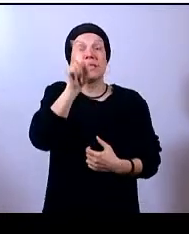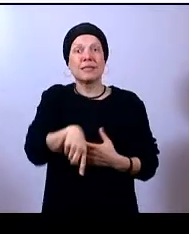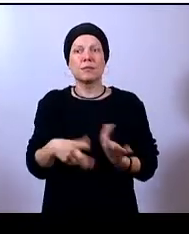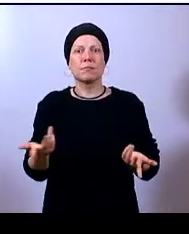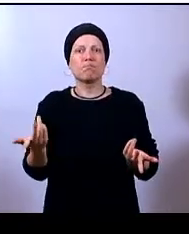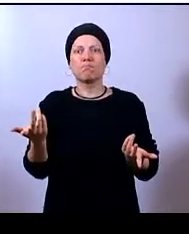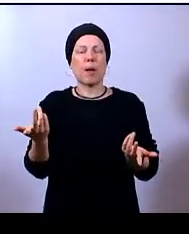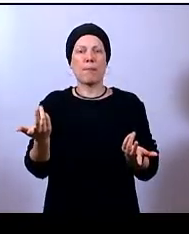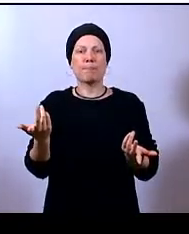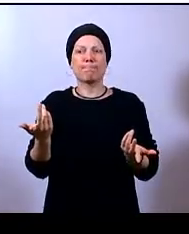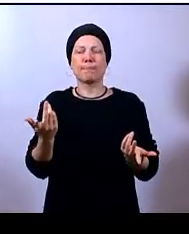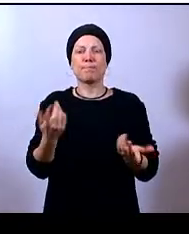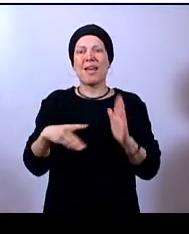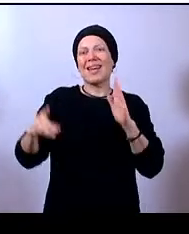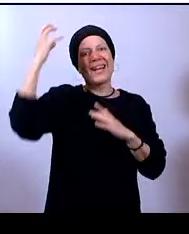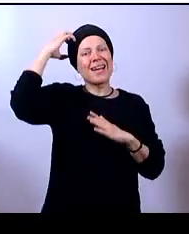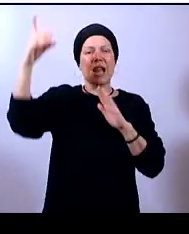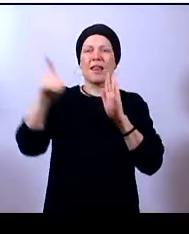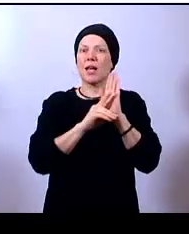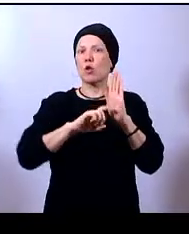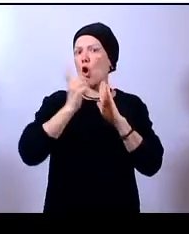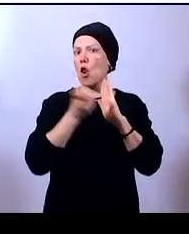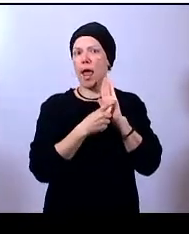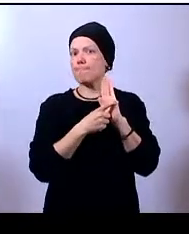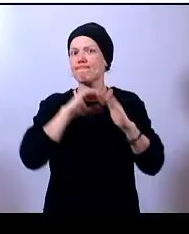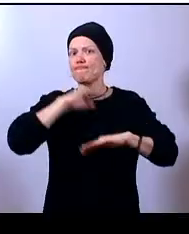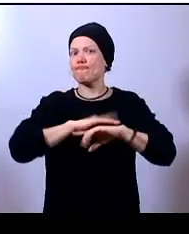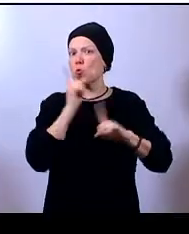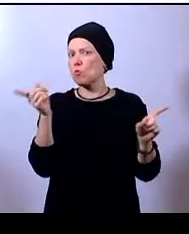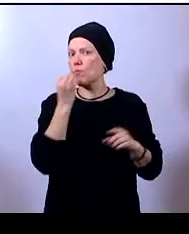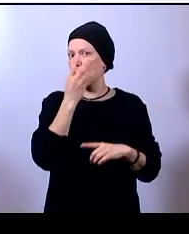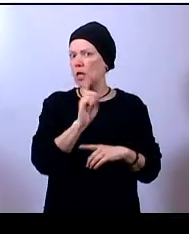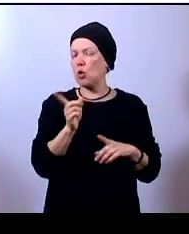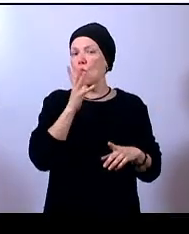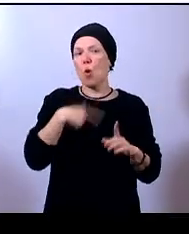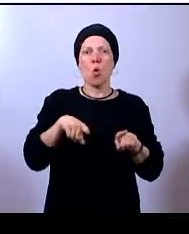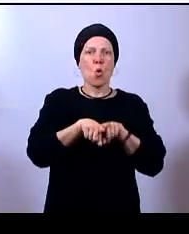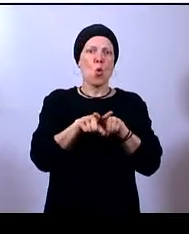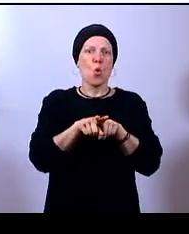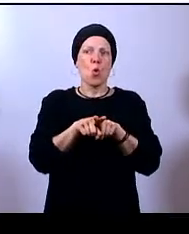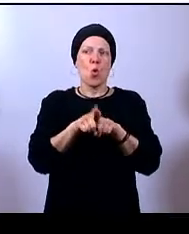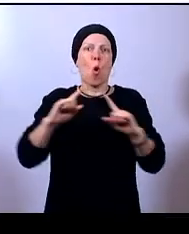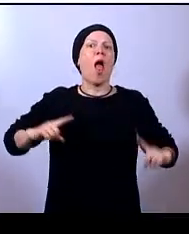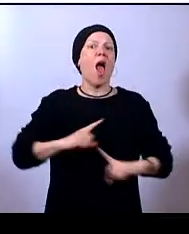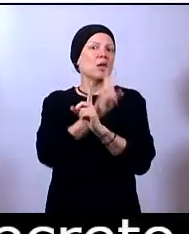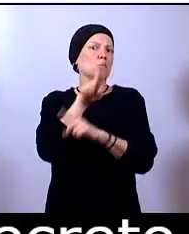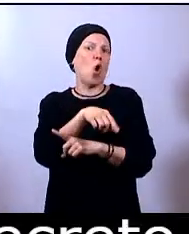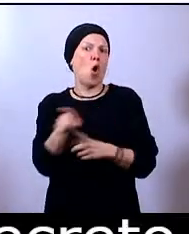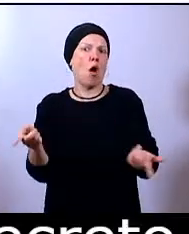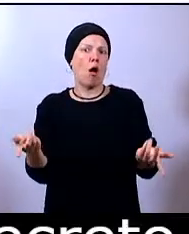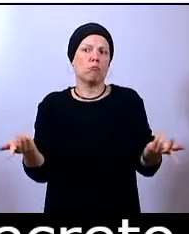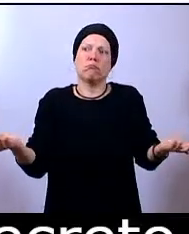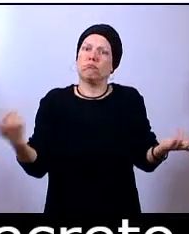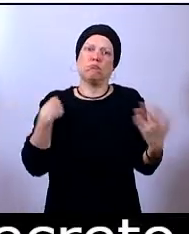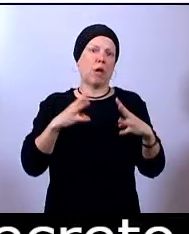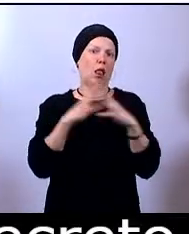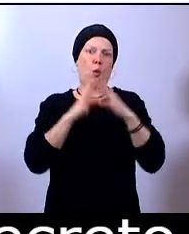forma indebida al Real Decreto Ley para afrontar una situación que, lejos de ser extraordinaria, es